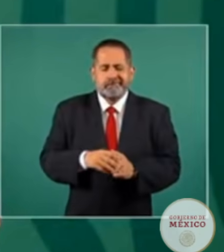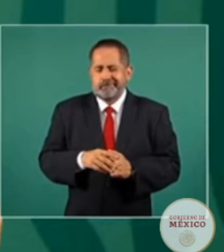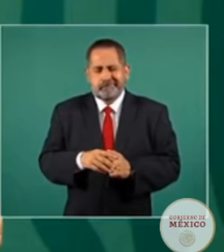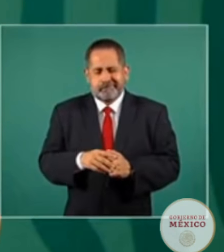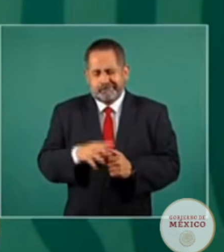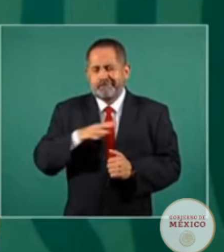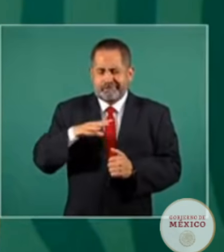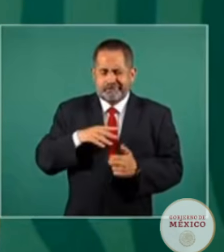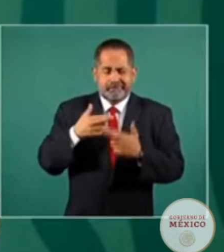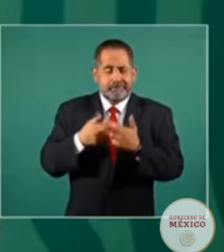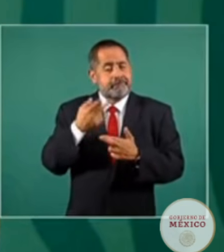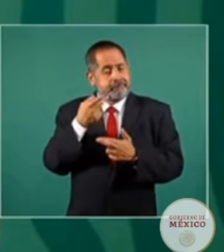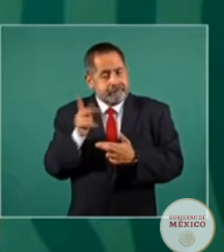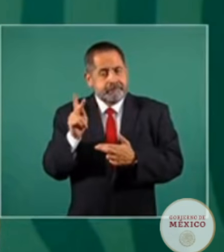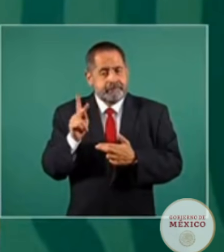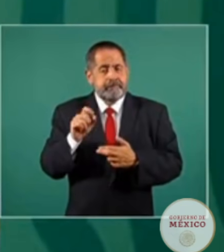personal,